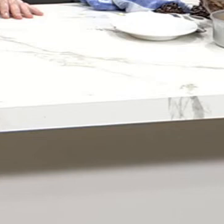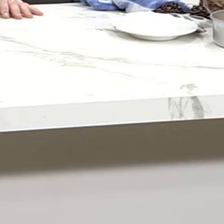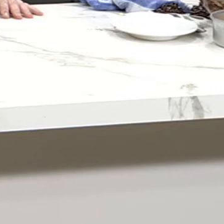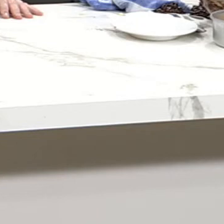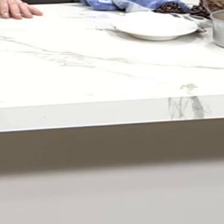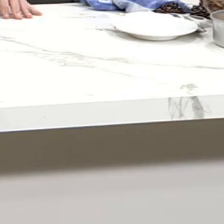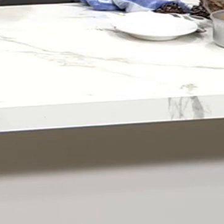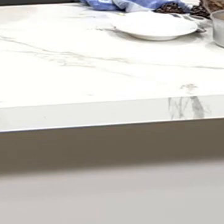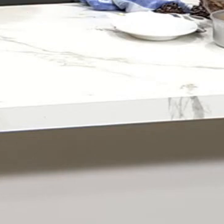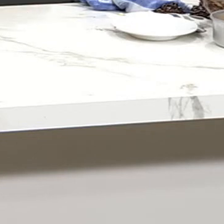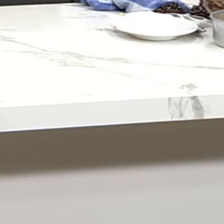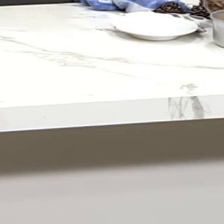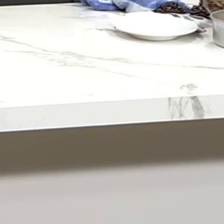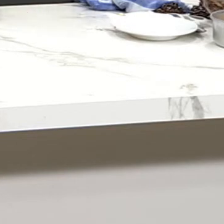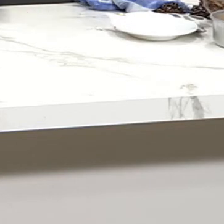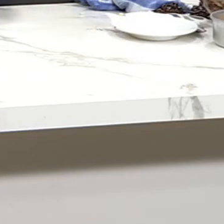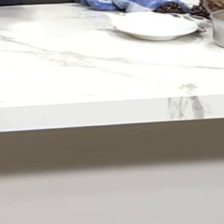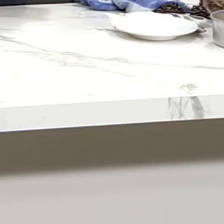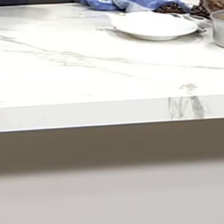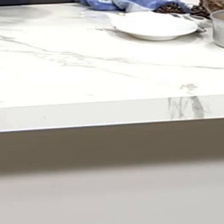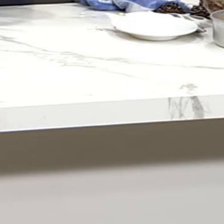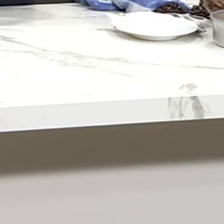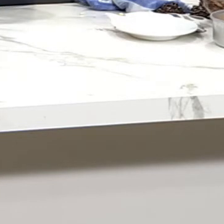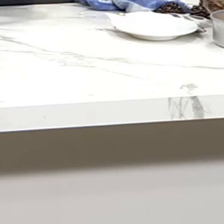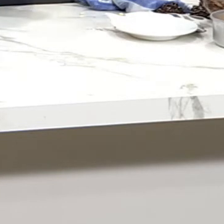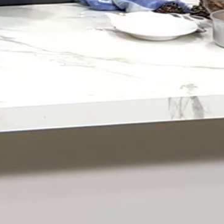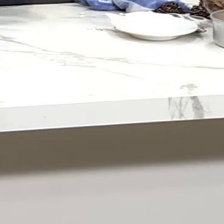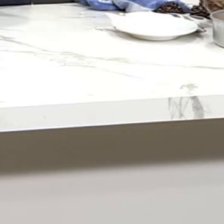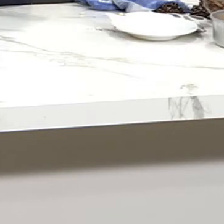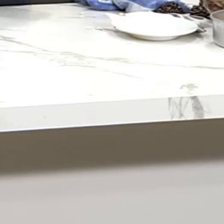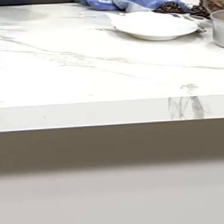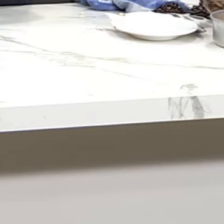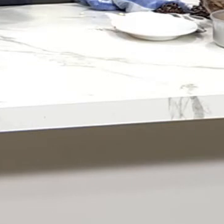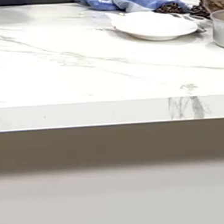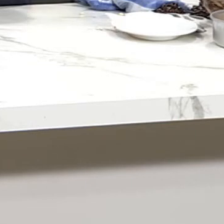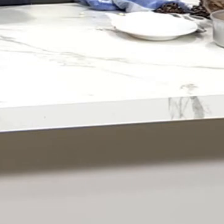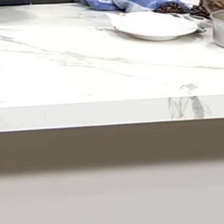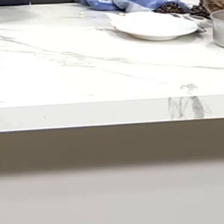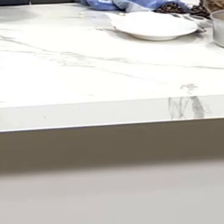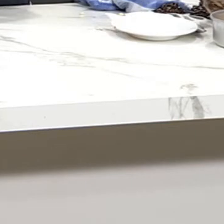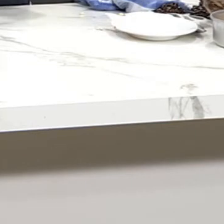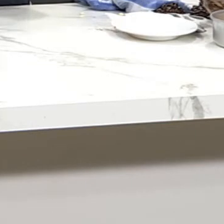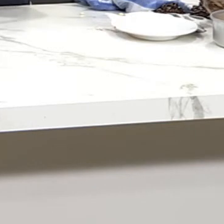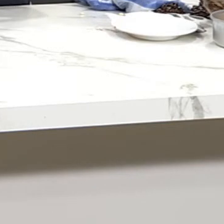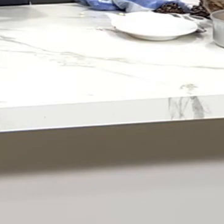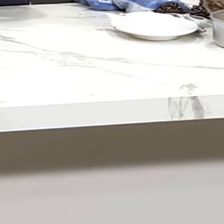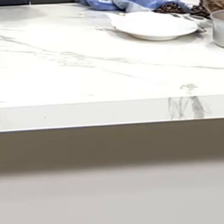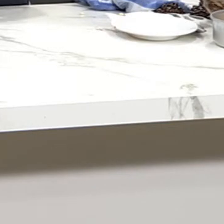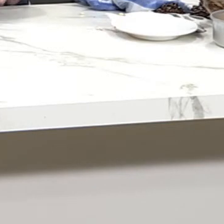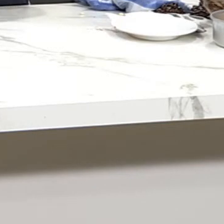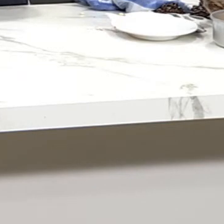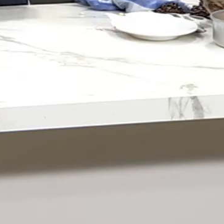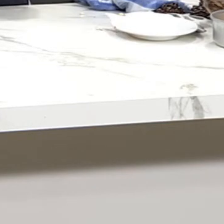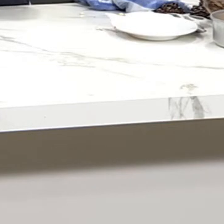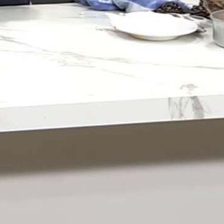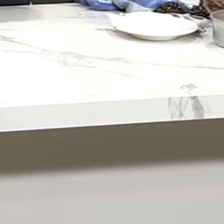blancos. Un regalo también. Vas a un lugar, claro. Compras un frasco. Vieron que ahora los frascos en los supermercados, ay, además, en el barrio, hay en todos los lugares hay un montón de frascos de vidrio. Baratos, lindos.